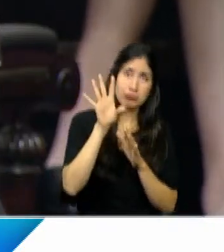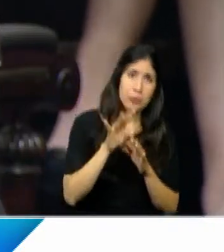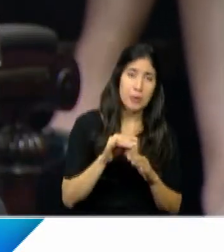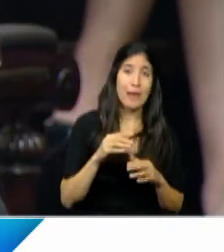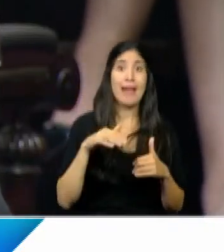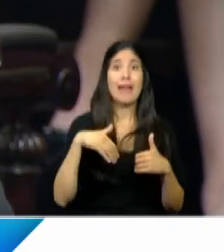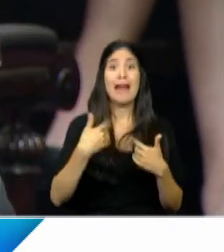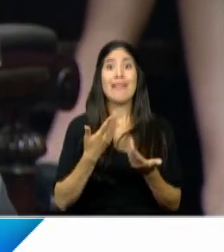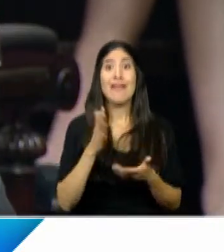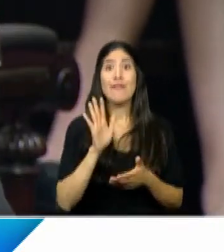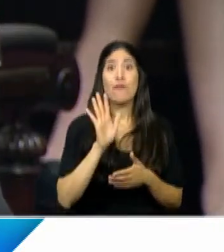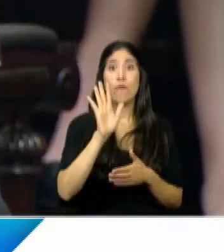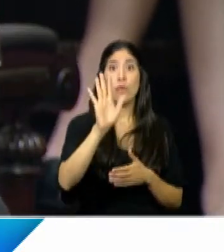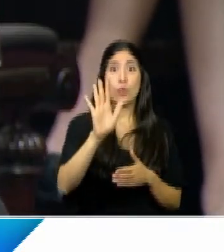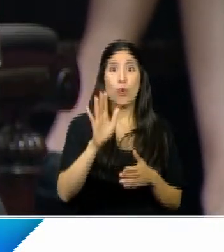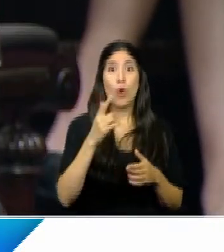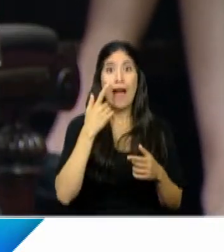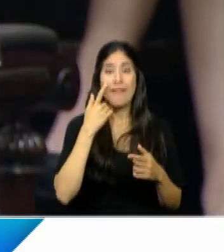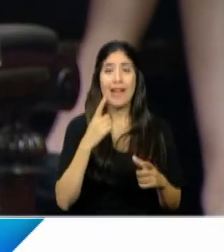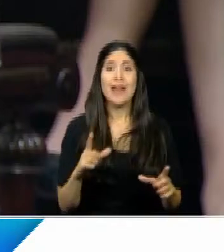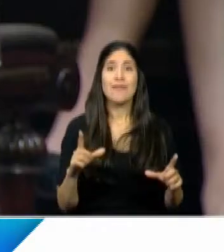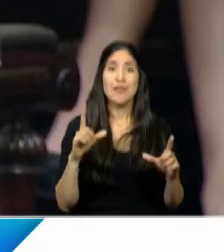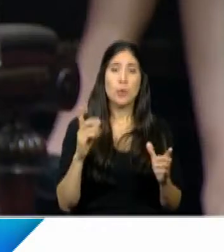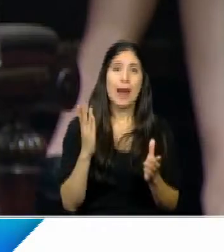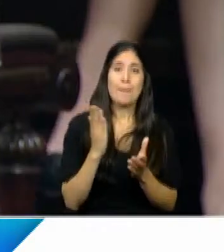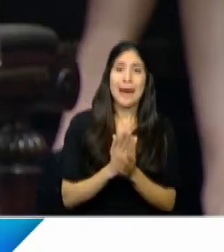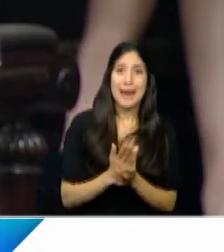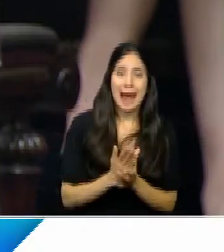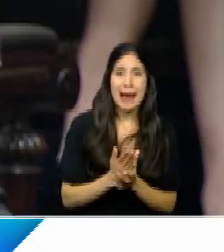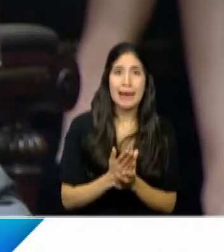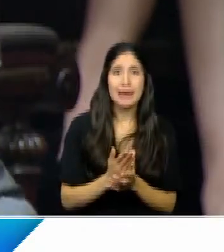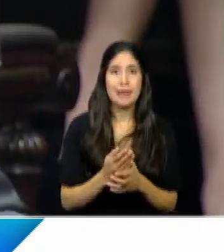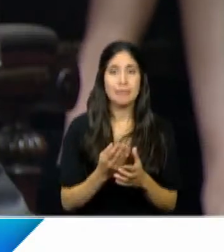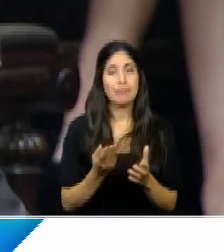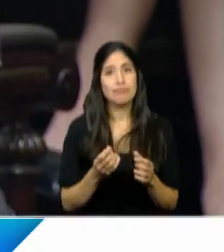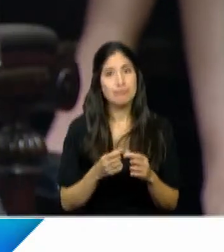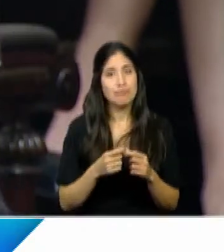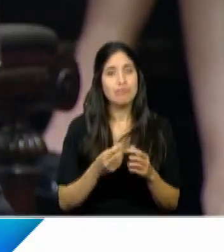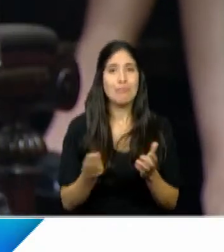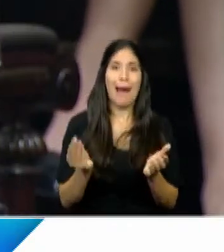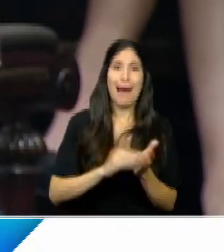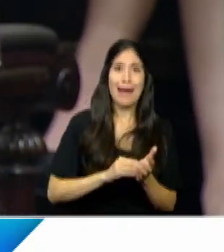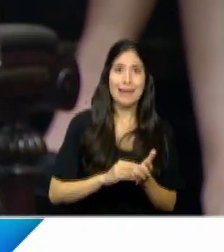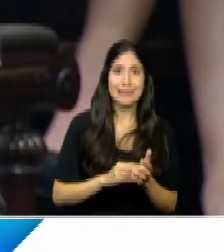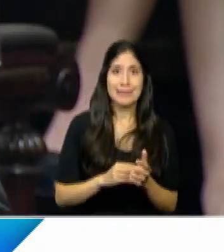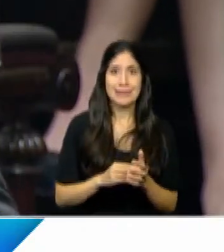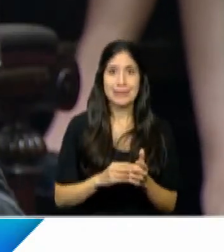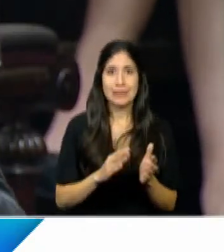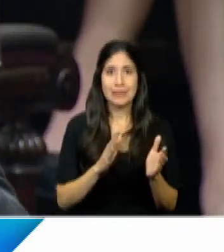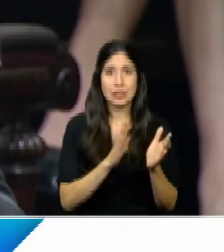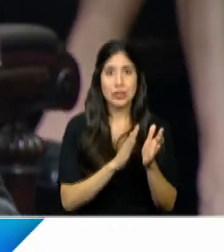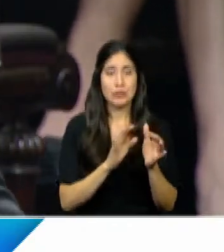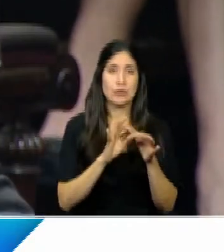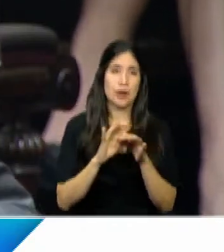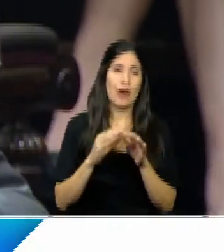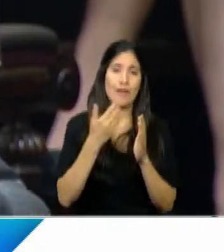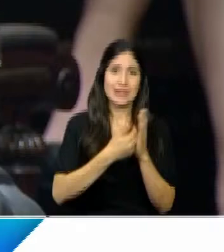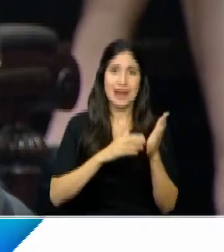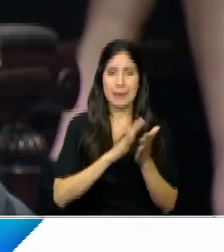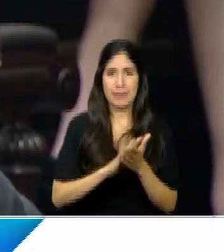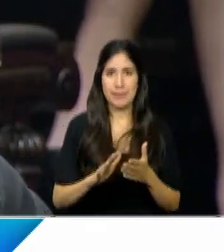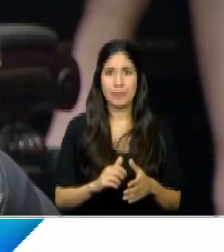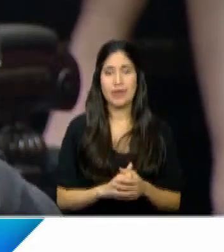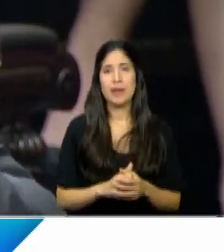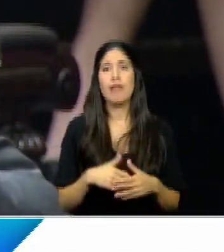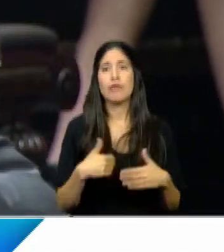futuro las figuras penales que involucren la utilización de la figura de la ficha limpia.